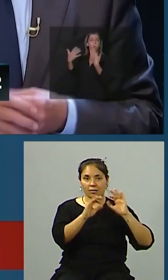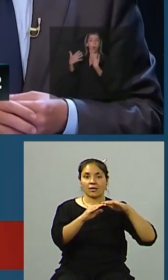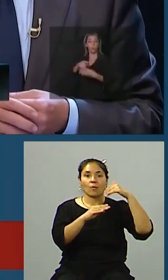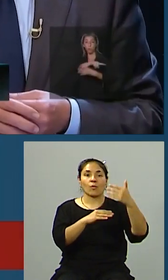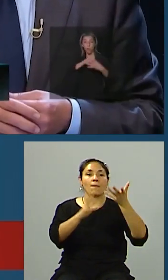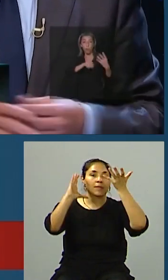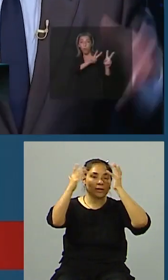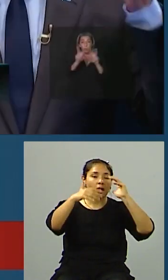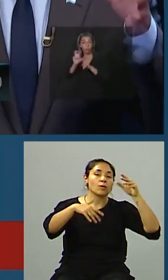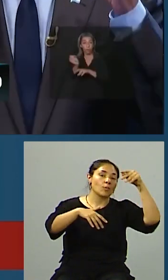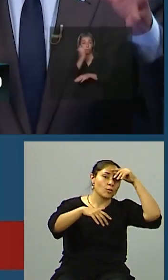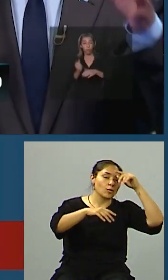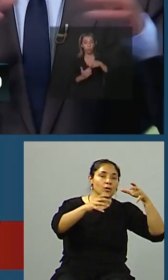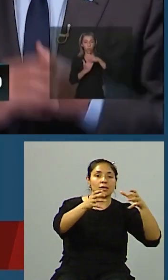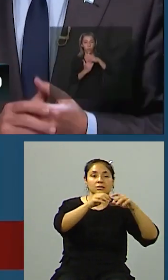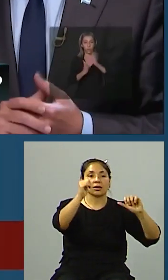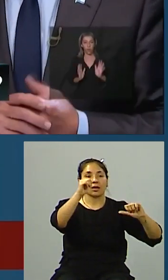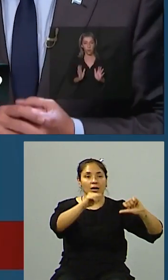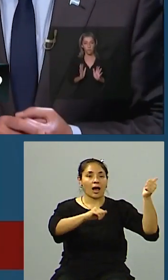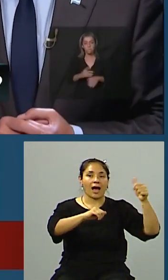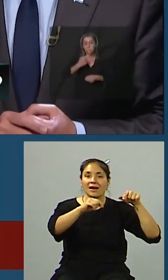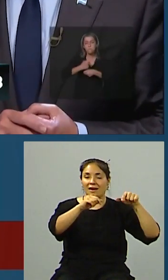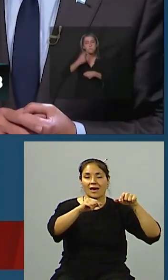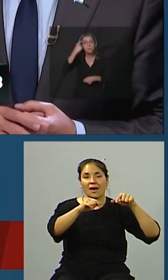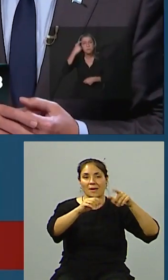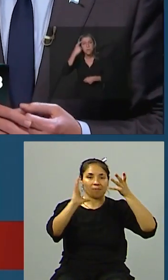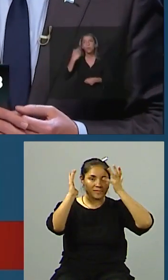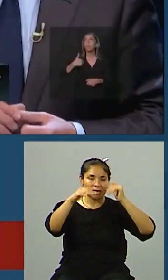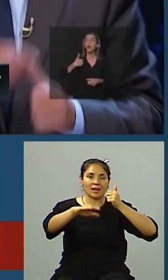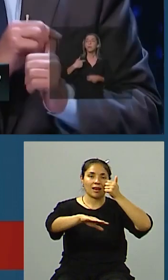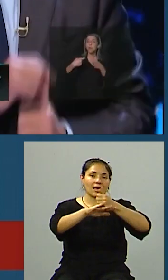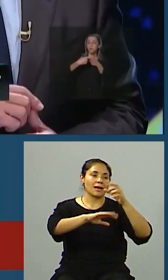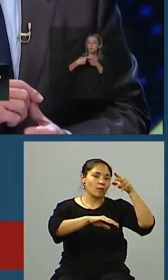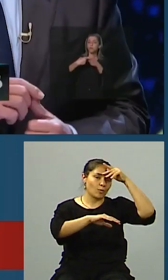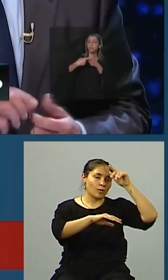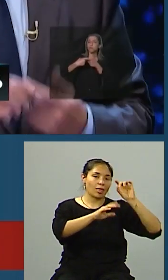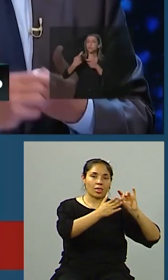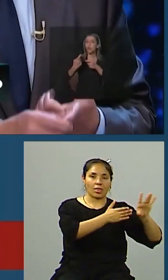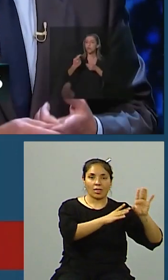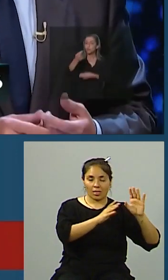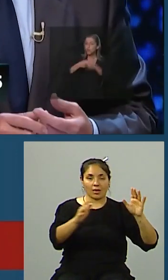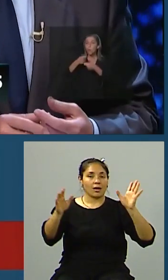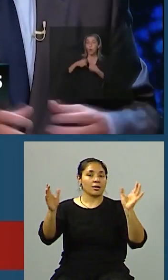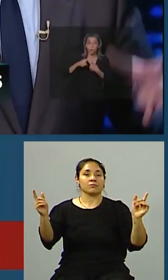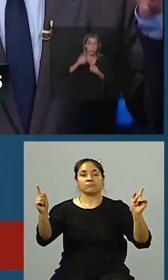Bullrich en ser el representante de la oferta opositora en la última vuelta. Estas